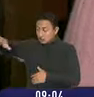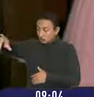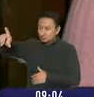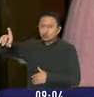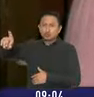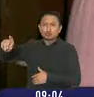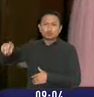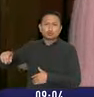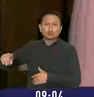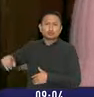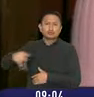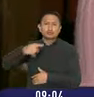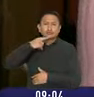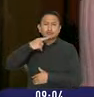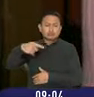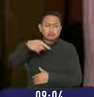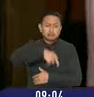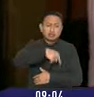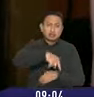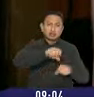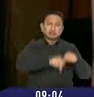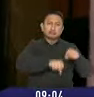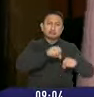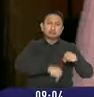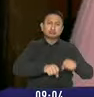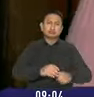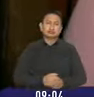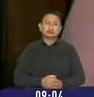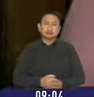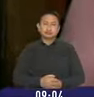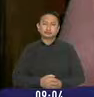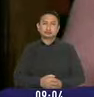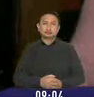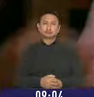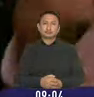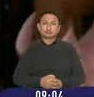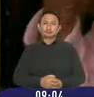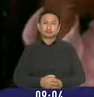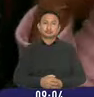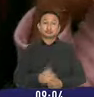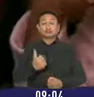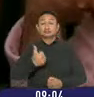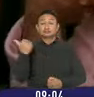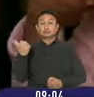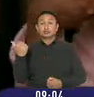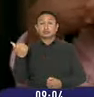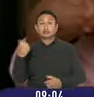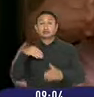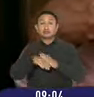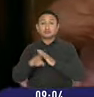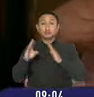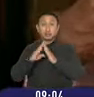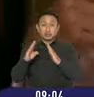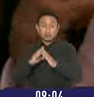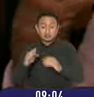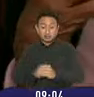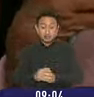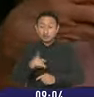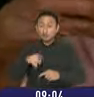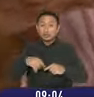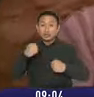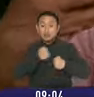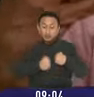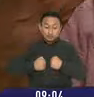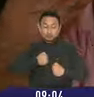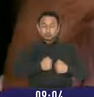dañado, no sé, dice una llave que viene de la calle. Interrumpe acá mi casa, que no se puede bañar